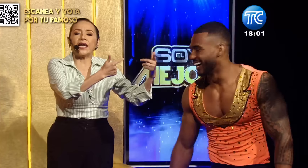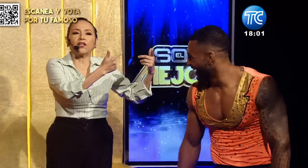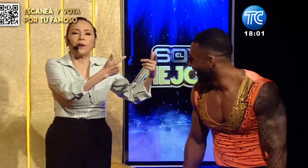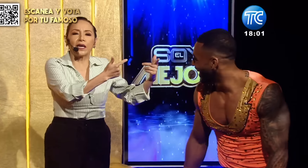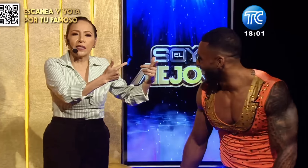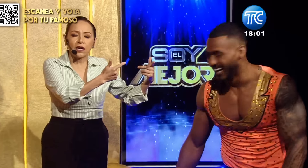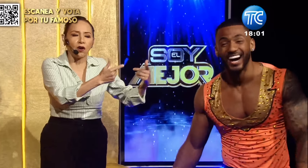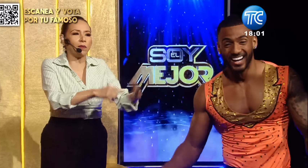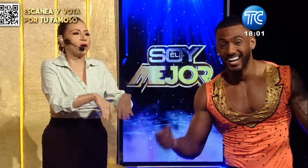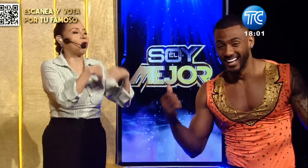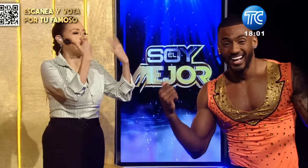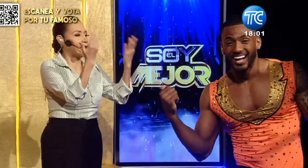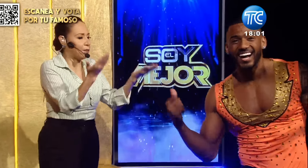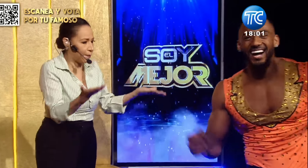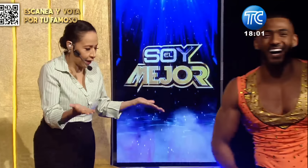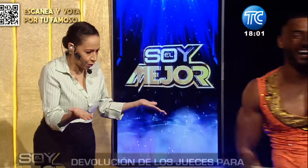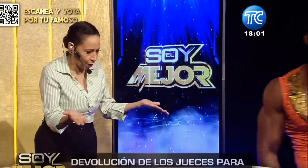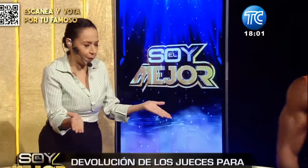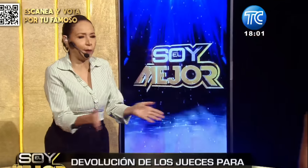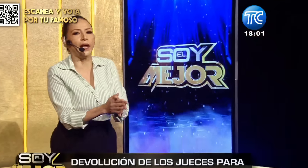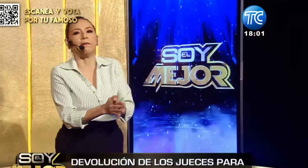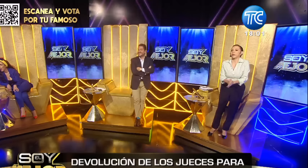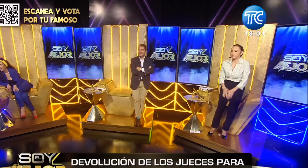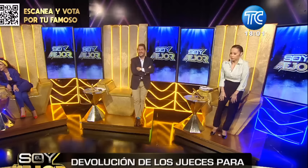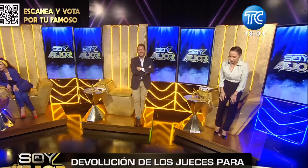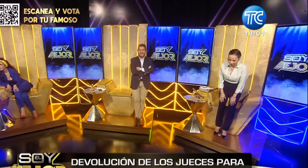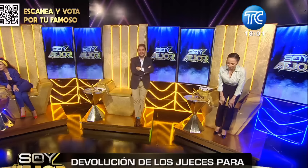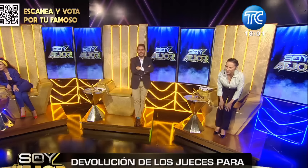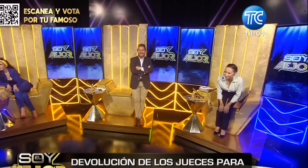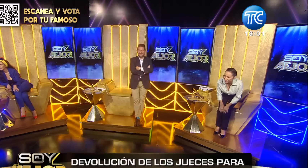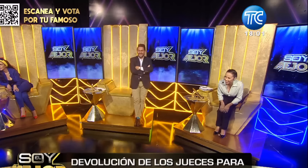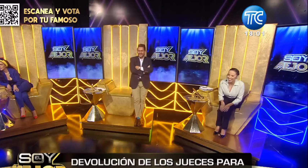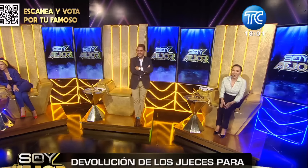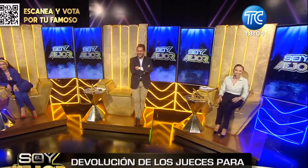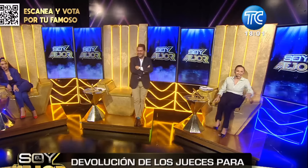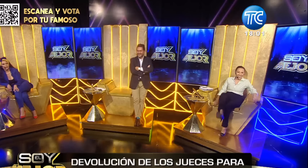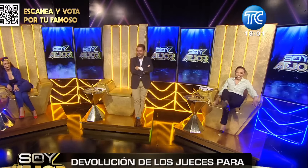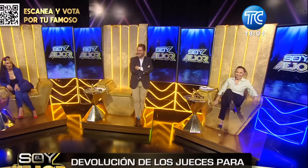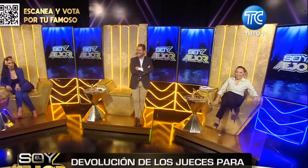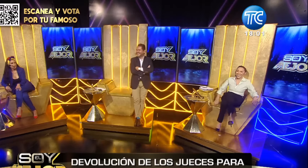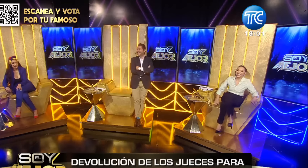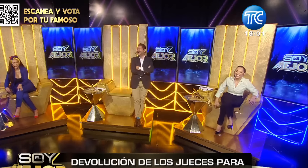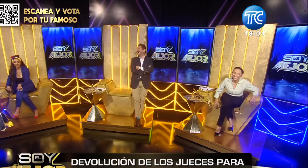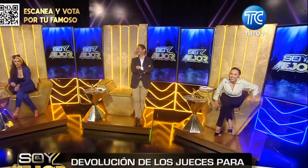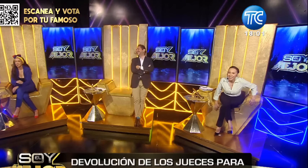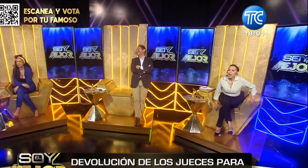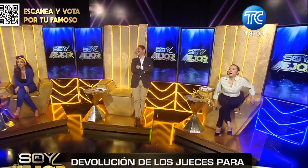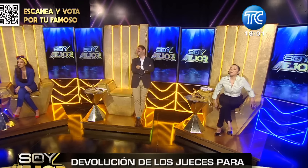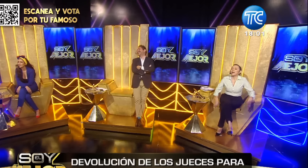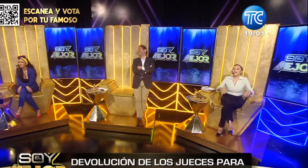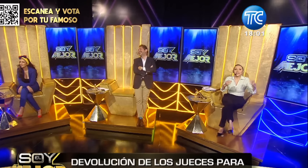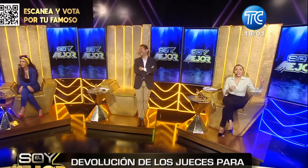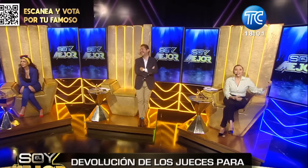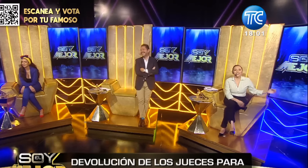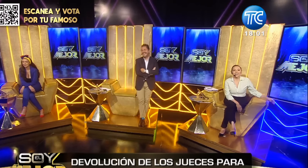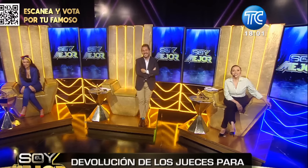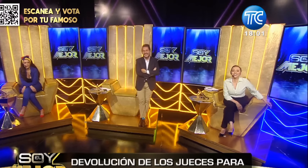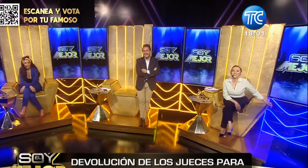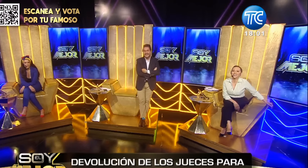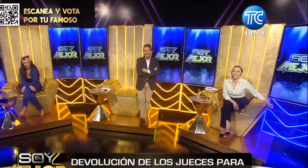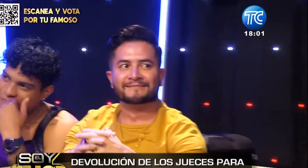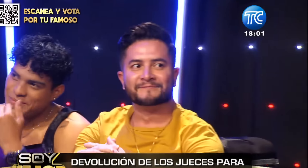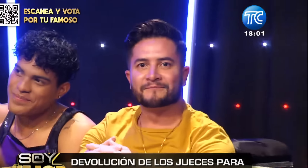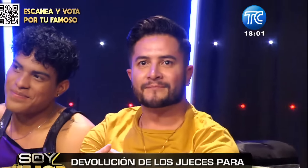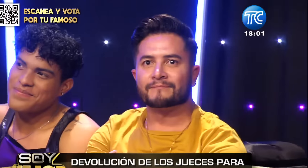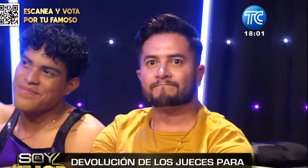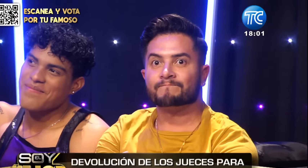que quiere ir a tomar clases conmigo en cualquier momento, no hay problema. A Juan del Valle estás grabando. No, está grabando. Yo sí sé,